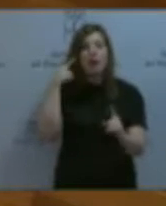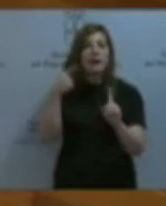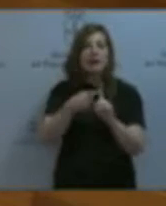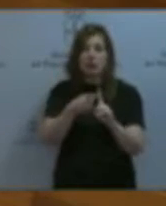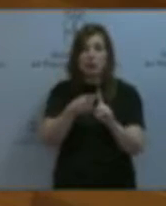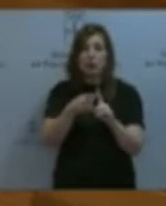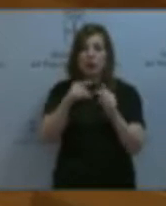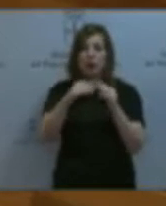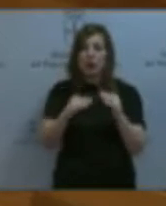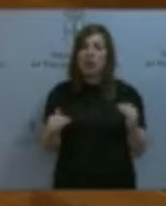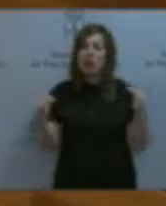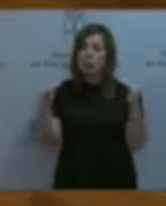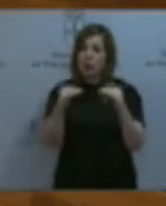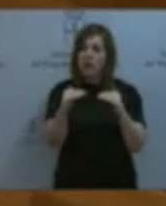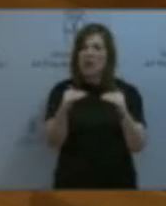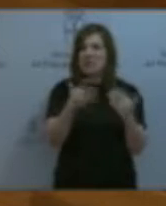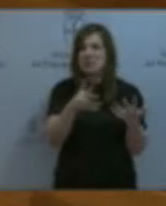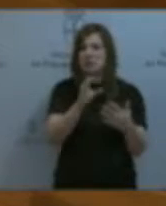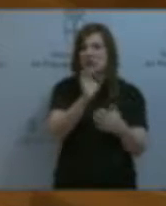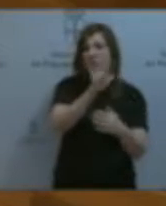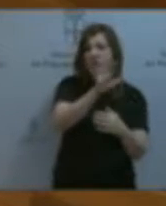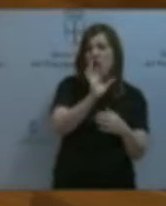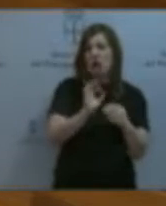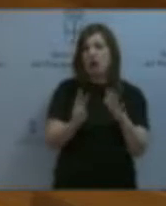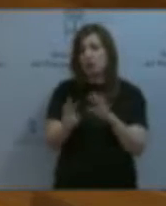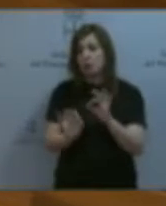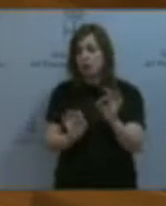de esta brecha en torno entre el 5 y el 8%.